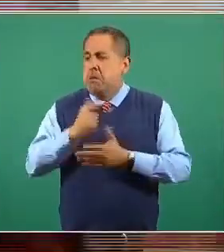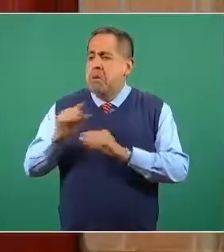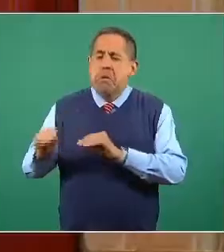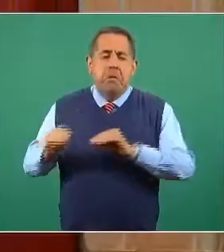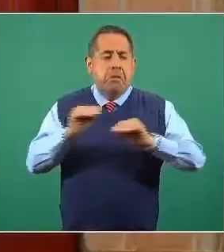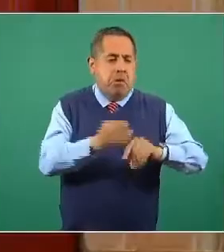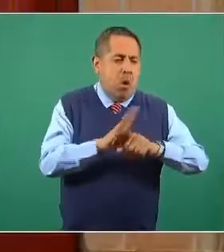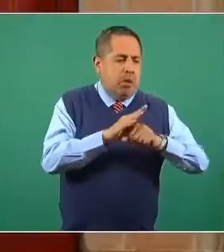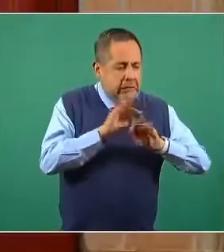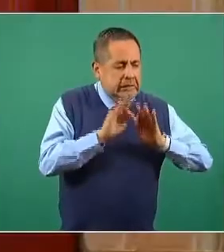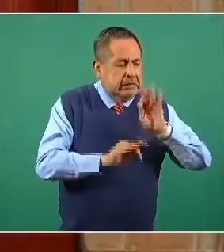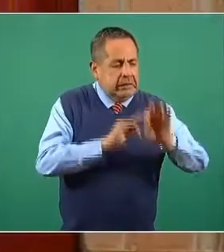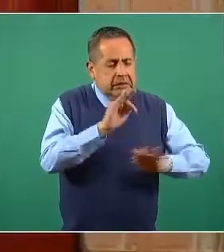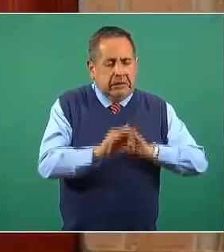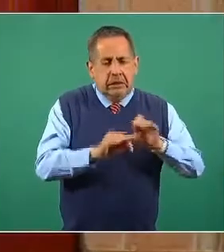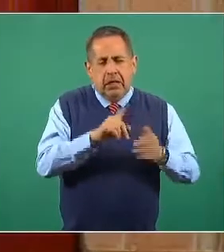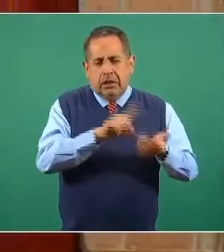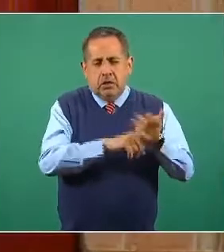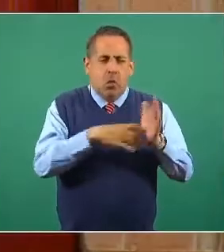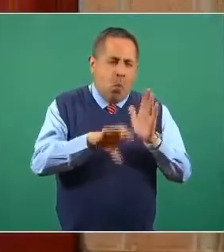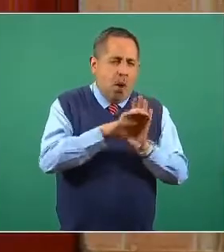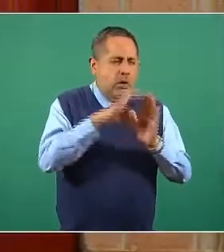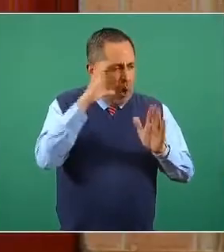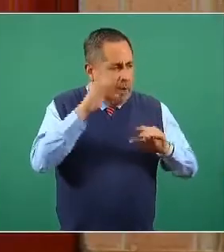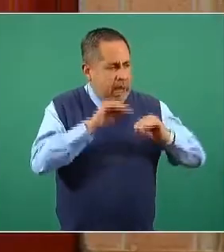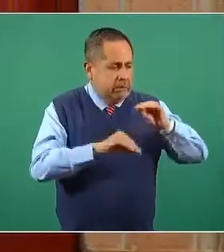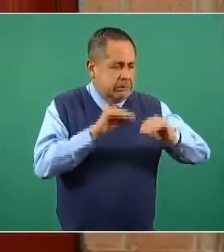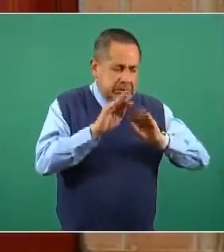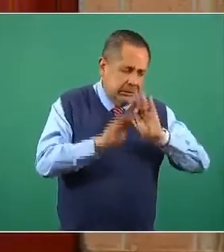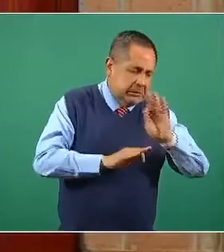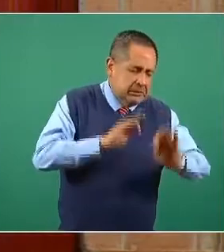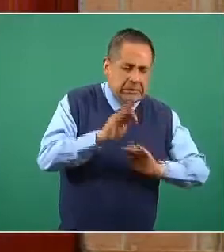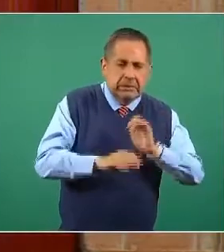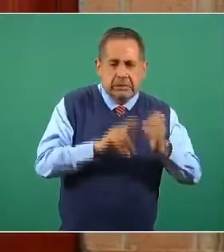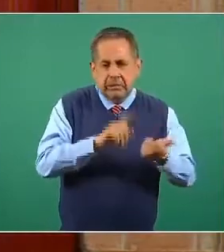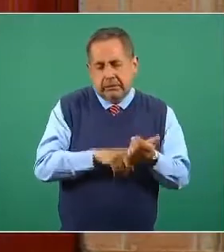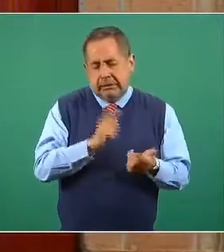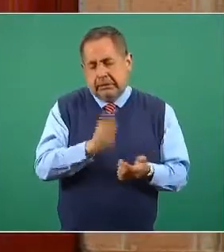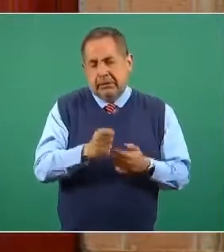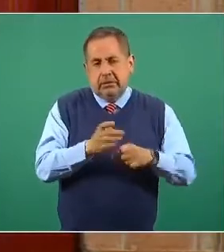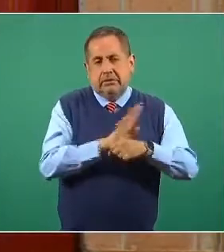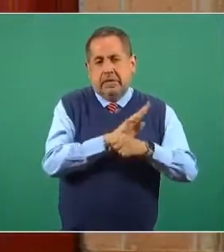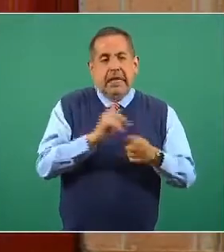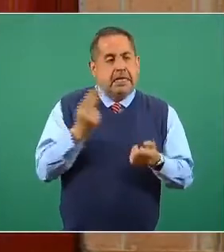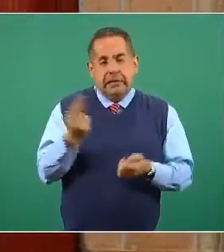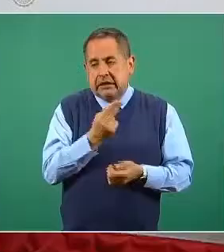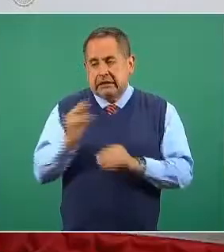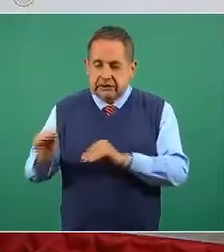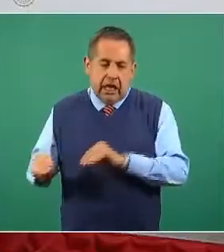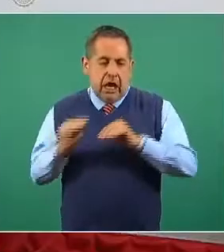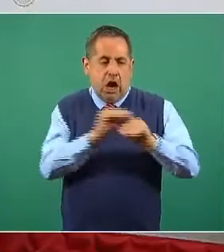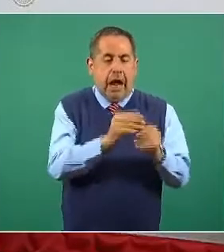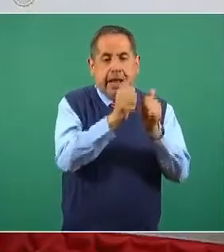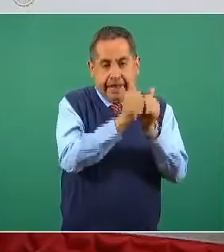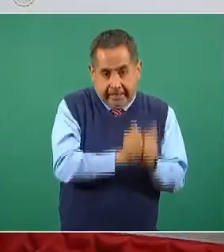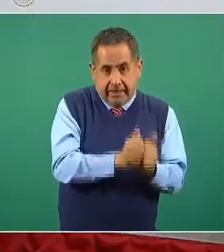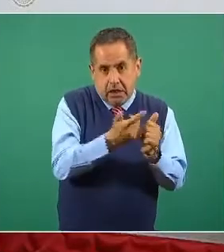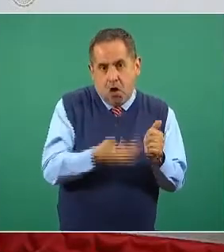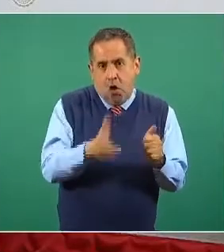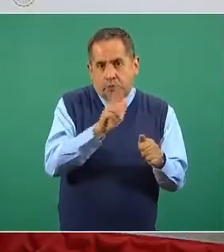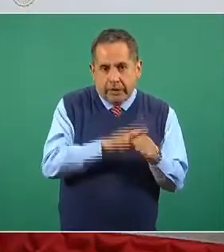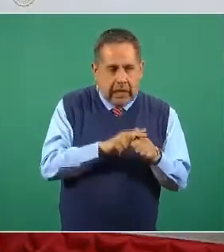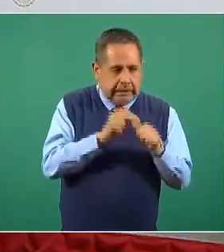y precisamente por su situación o las complicaciones que la enfermedad tiene, necesitan ser hospitalizados para una